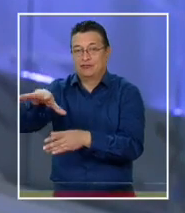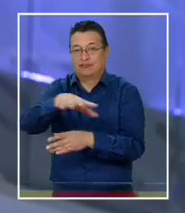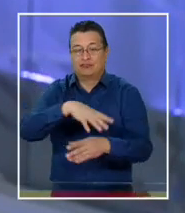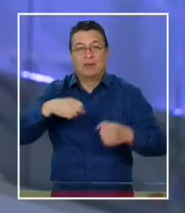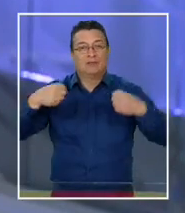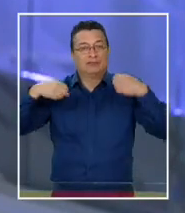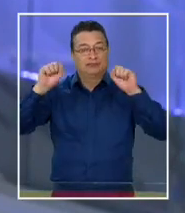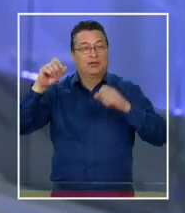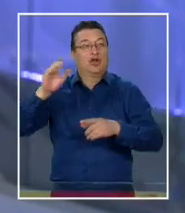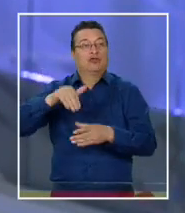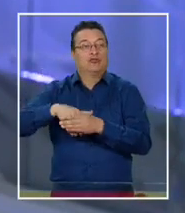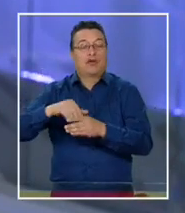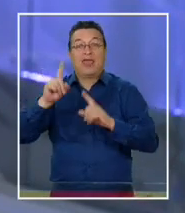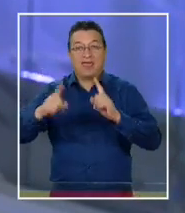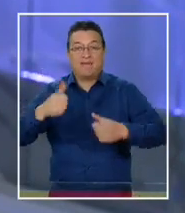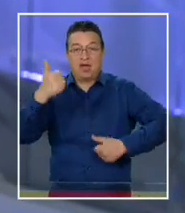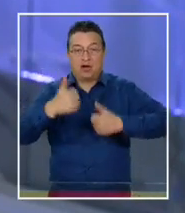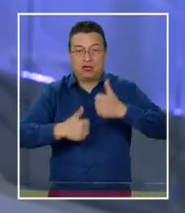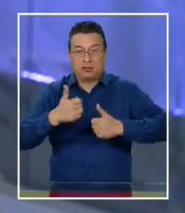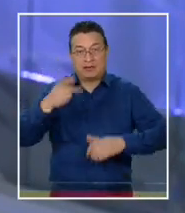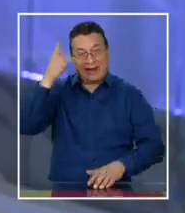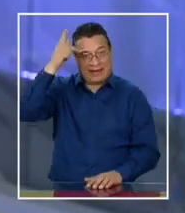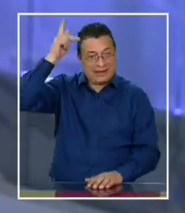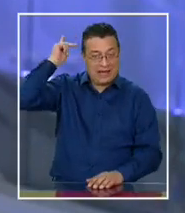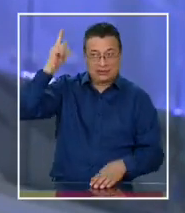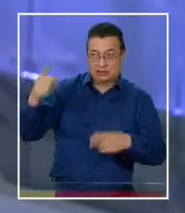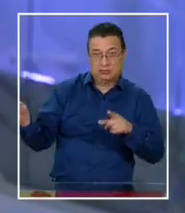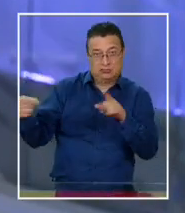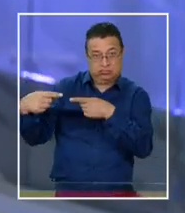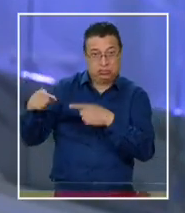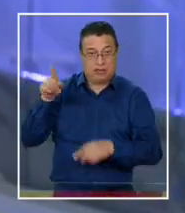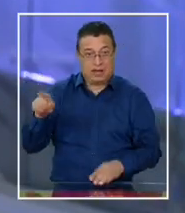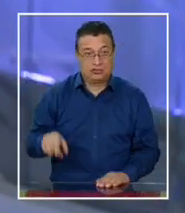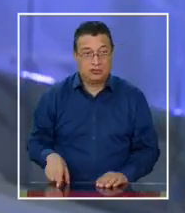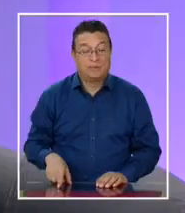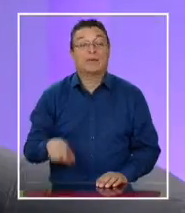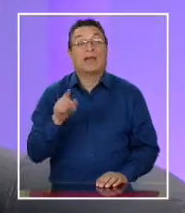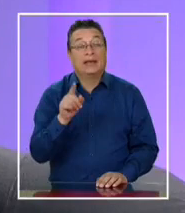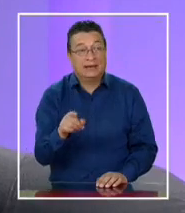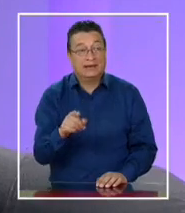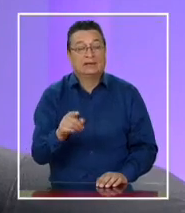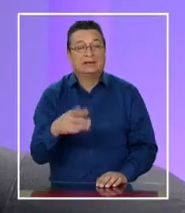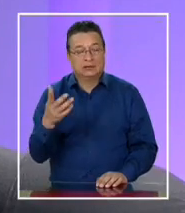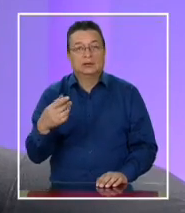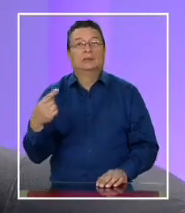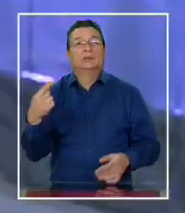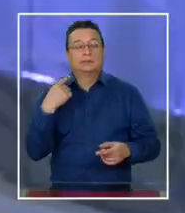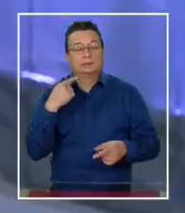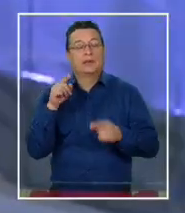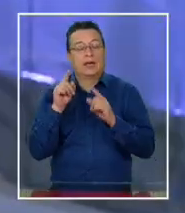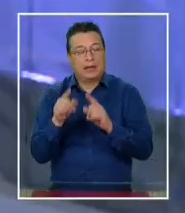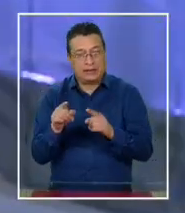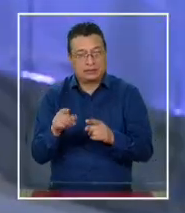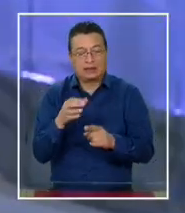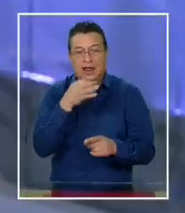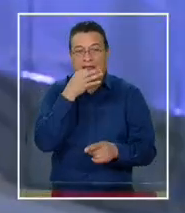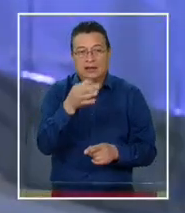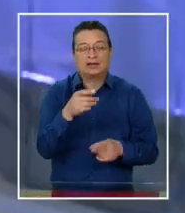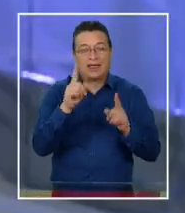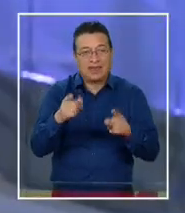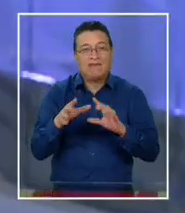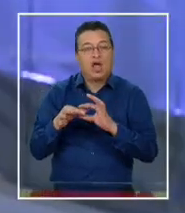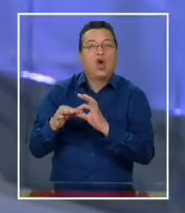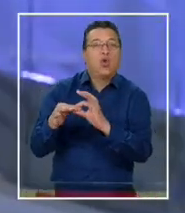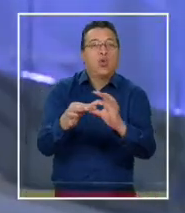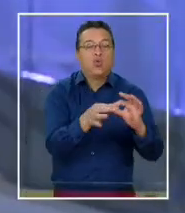ganar esa elección Donde había que competir con José Antonio kast nada más ni nada menos ese fue el factor que era la fuerza fue el factor que dijo aquí hay